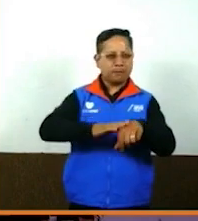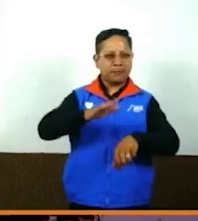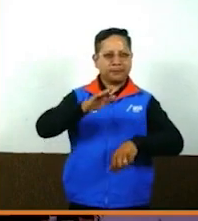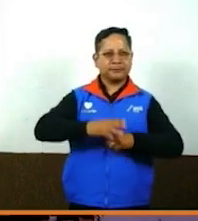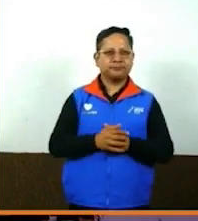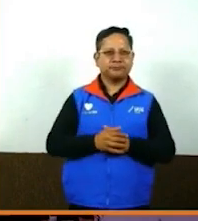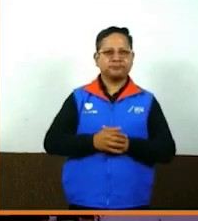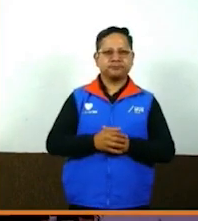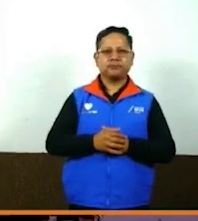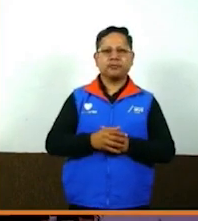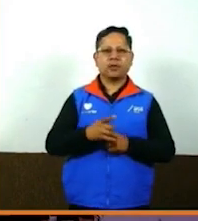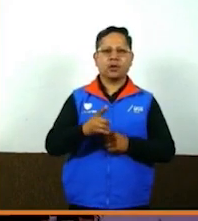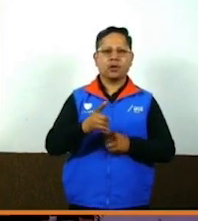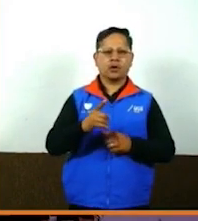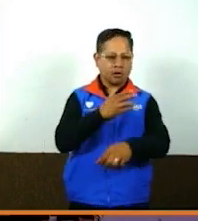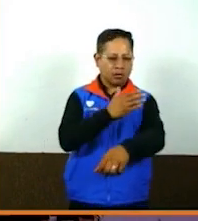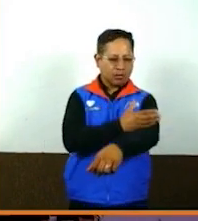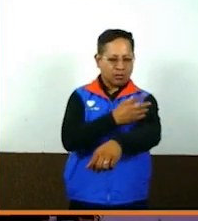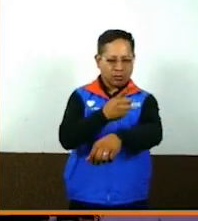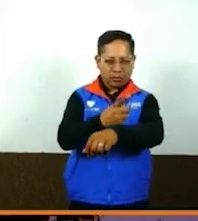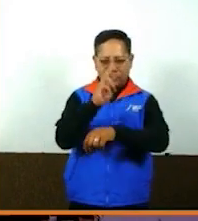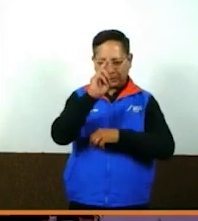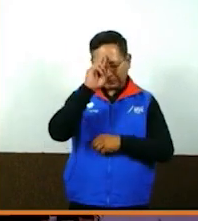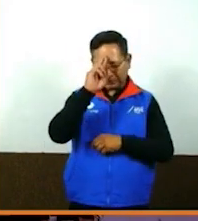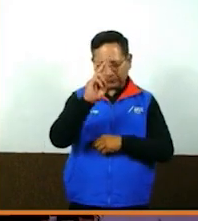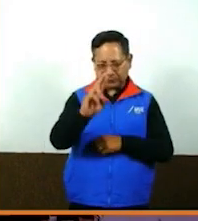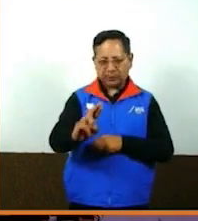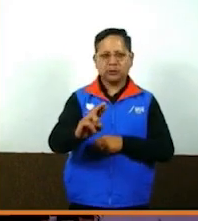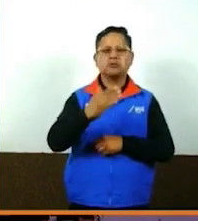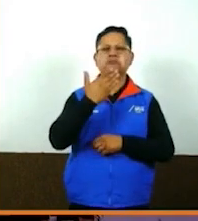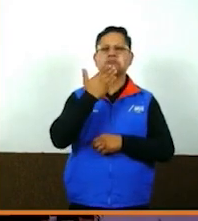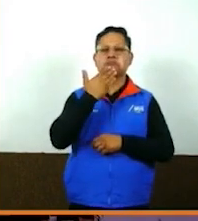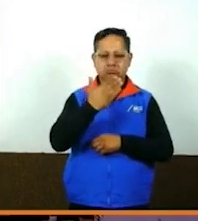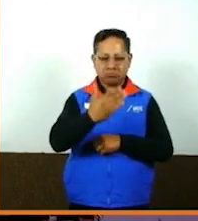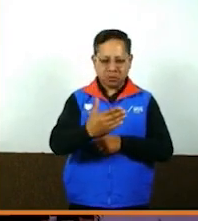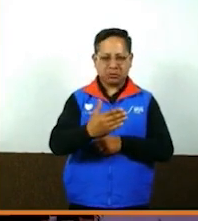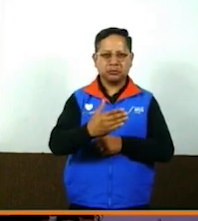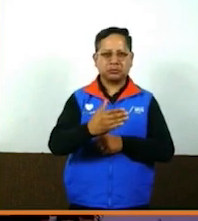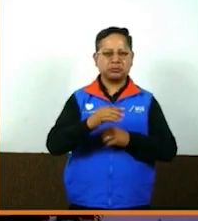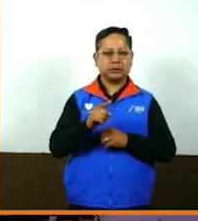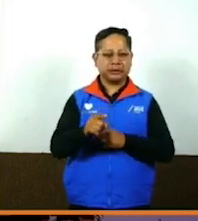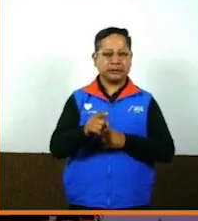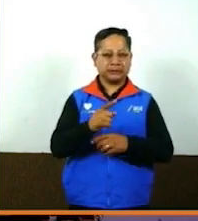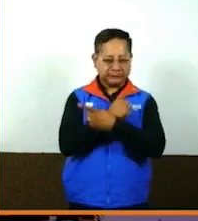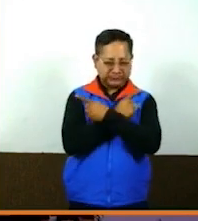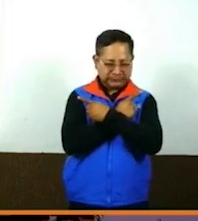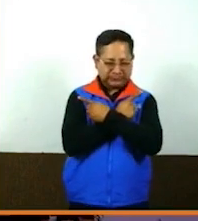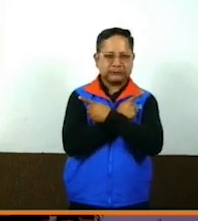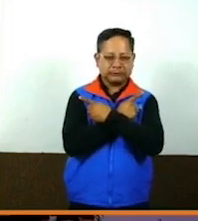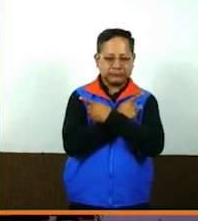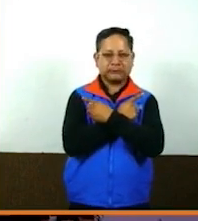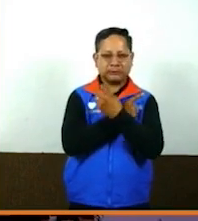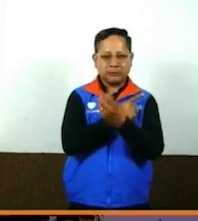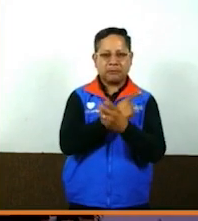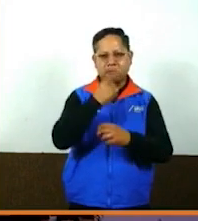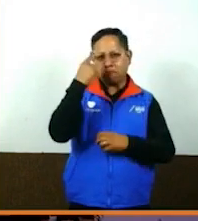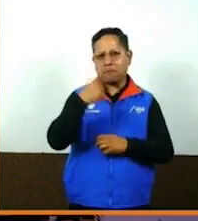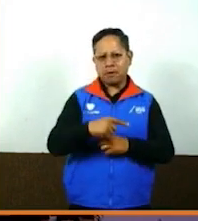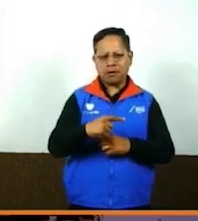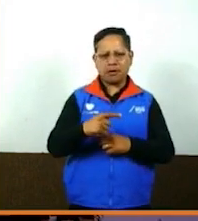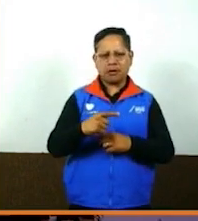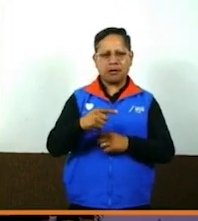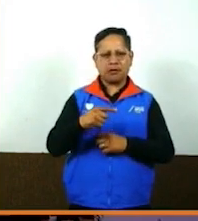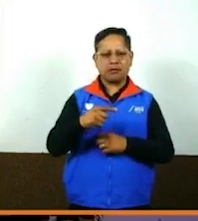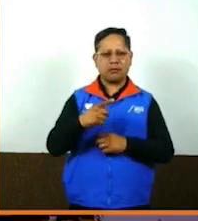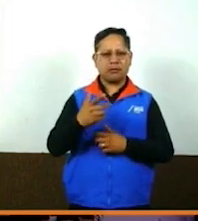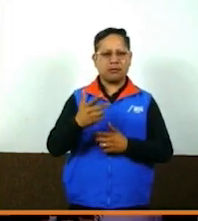como lo es la integridad, la honestidad y el respeto. En ese sentido, pues bueno, buscamos estar tomando conciencia